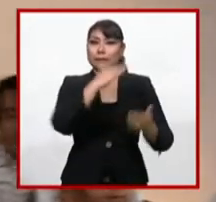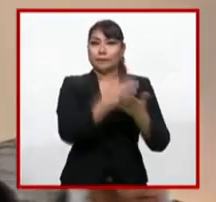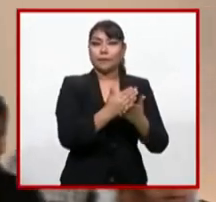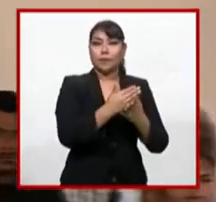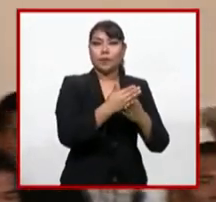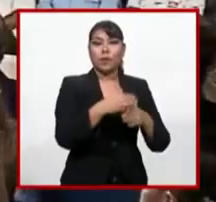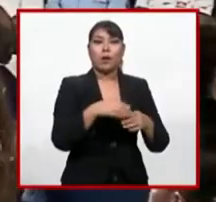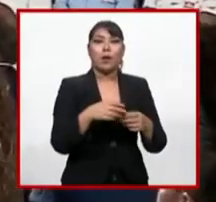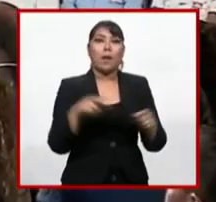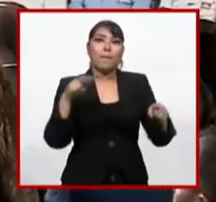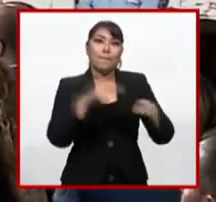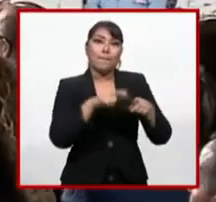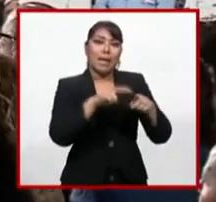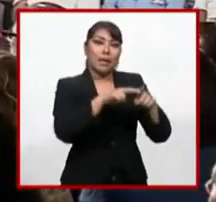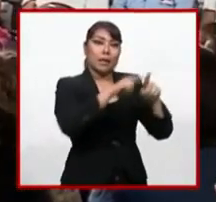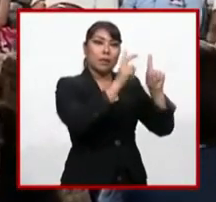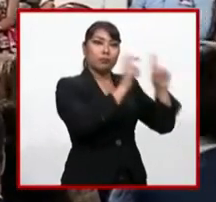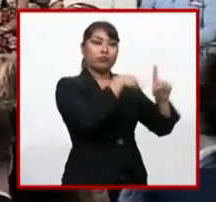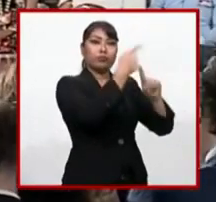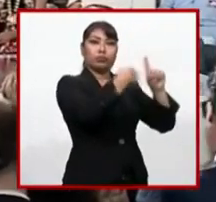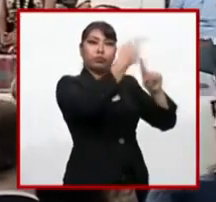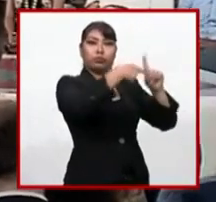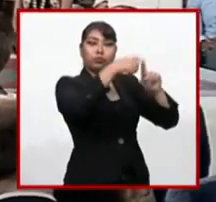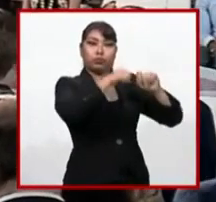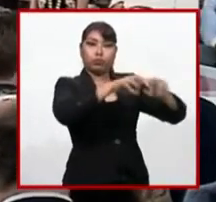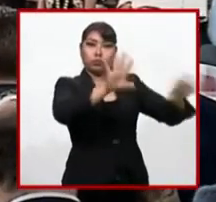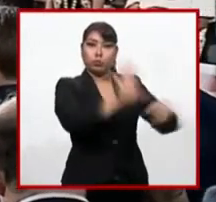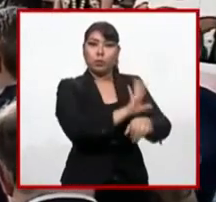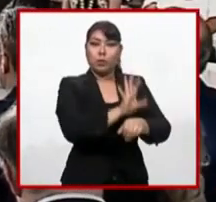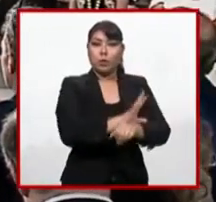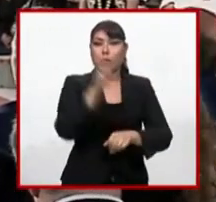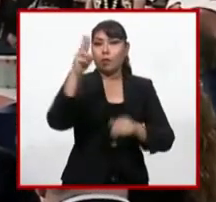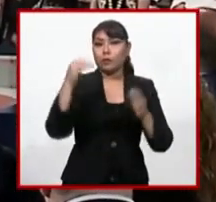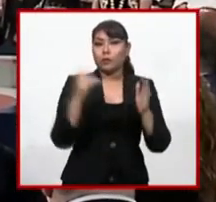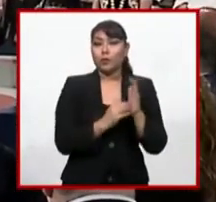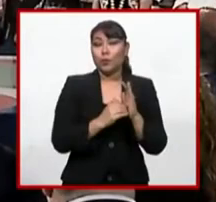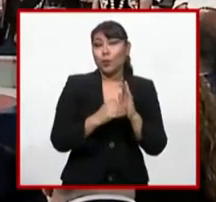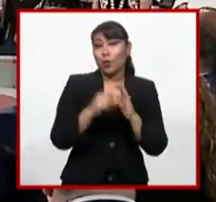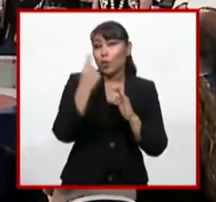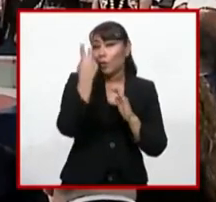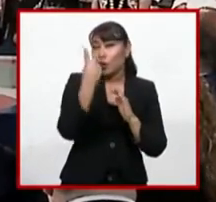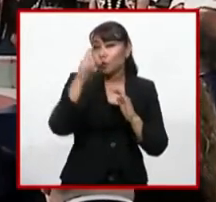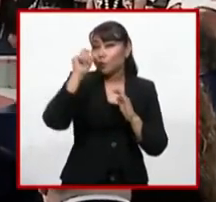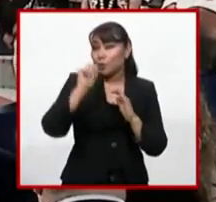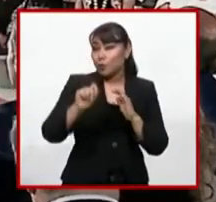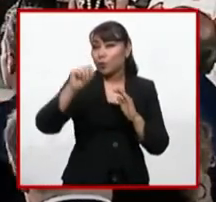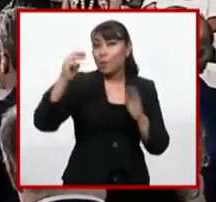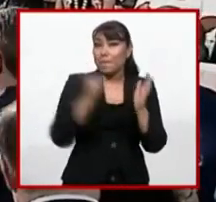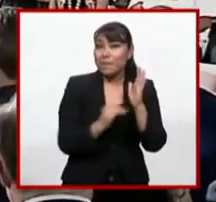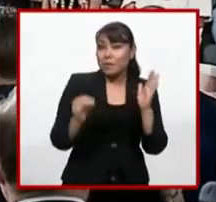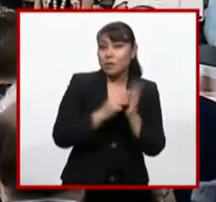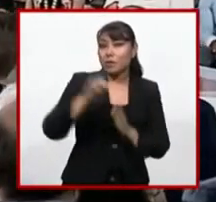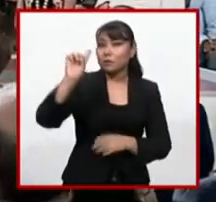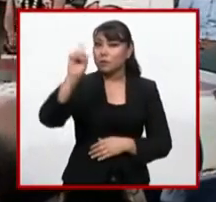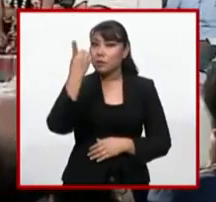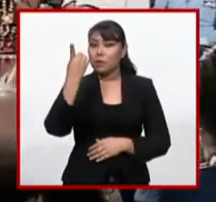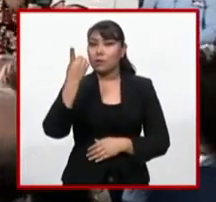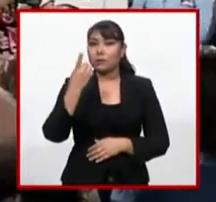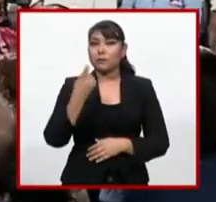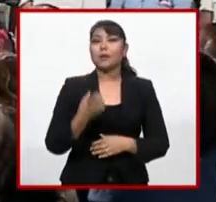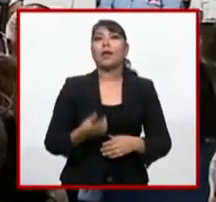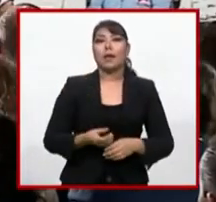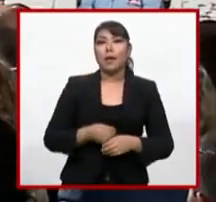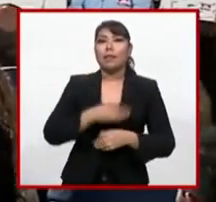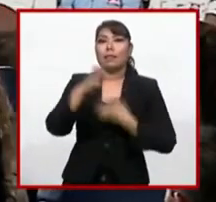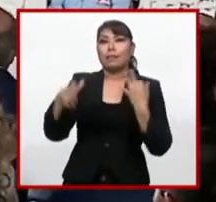Sur, con una inversión de 1.2 billones de dólares, mandamos el mensaje de que aquí es un estado en